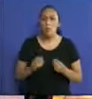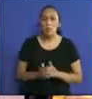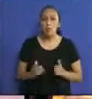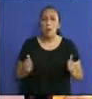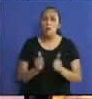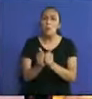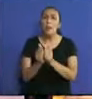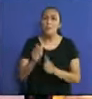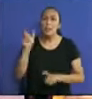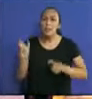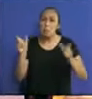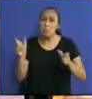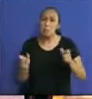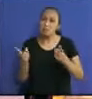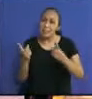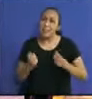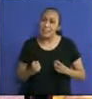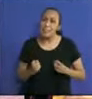con ellos.